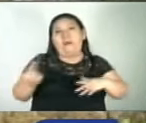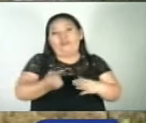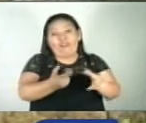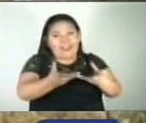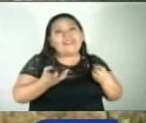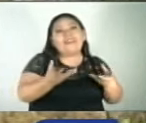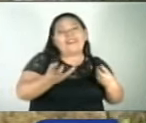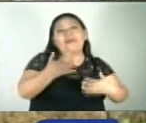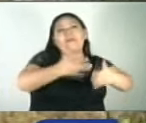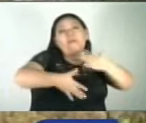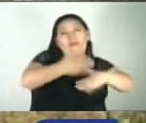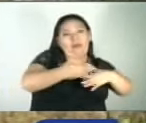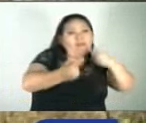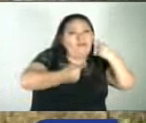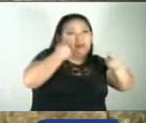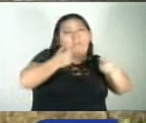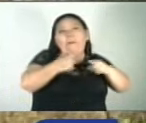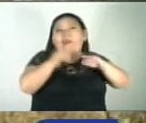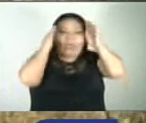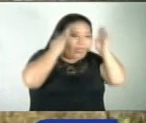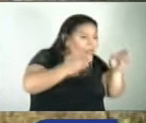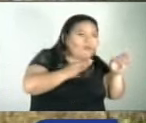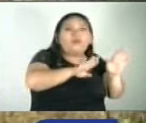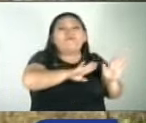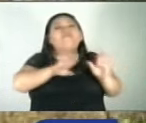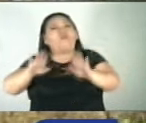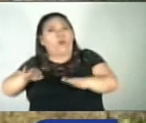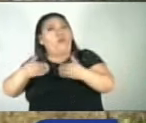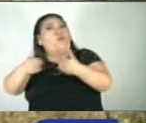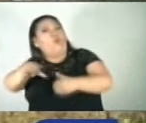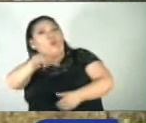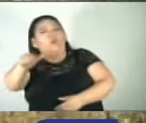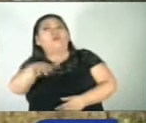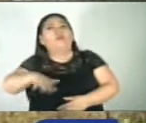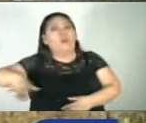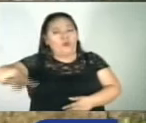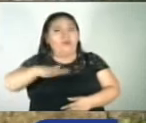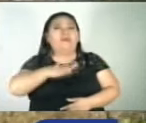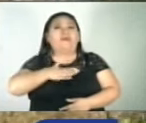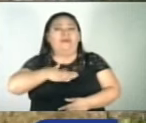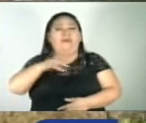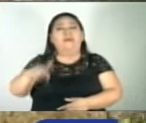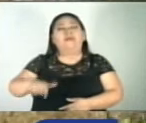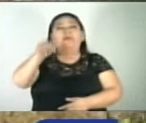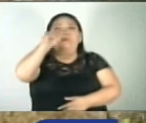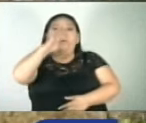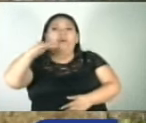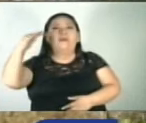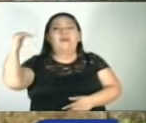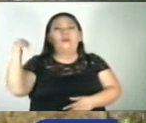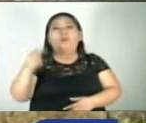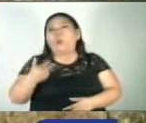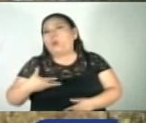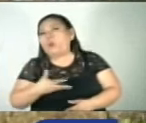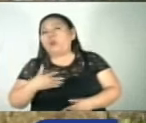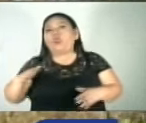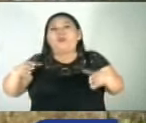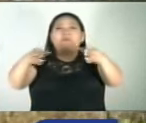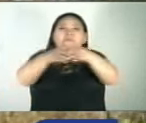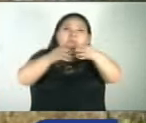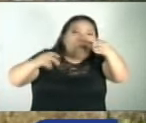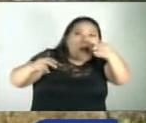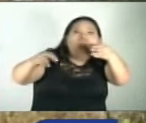playa. Realmente nosotros no nos enfocamos en playa porque El Salvador tiene mucho que ofrecer. Entonces, básicamente ofrecemos